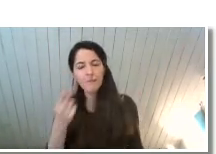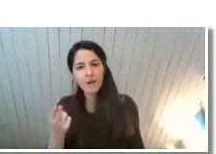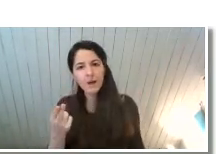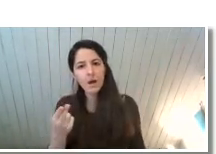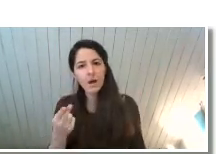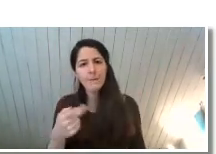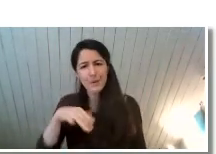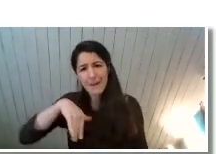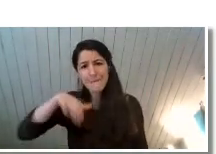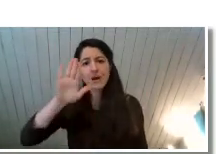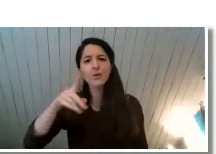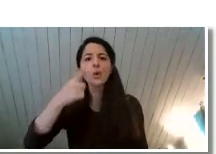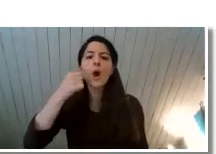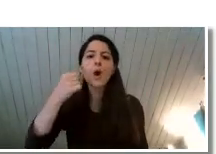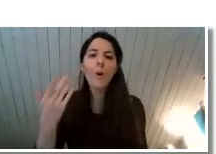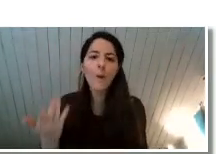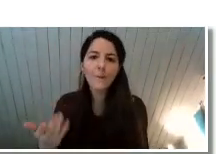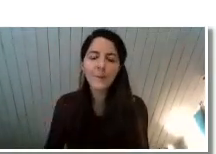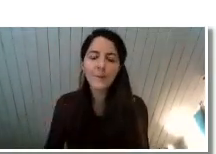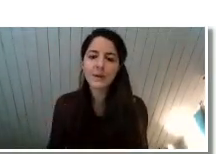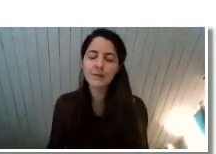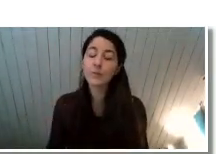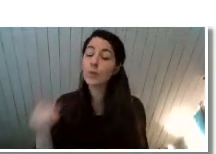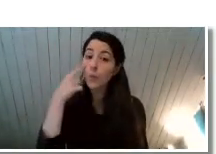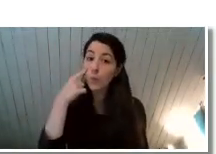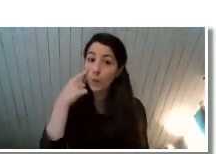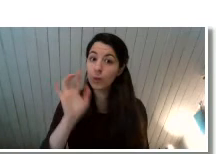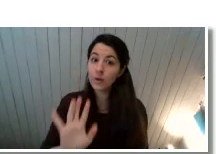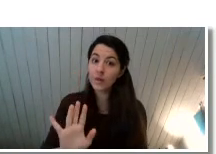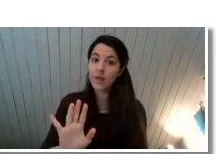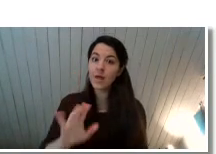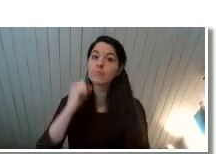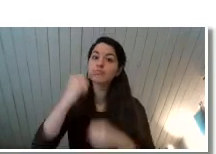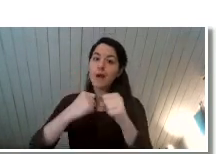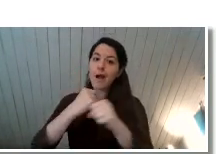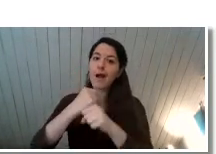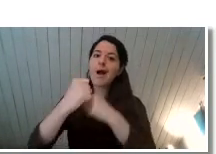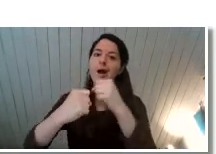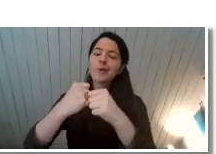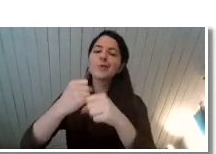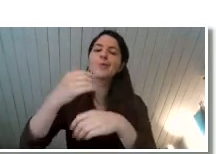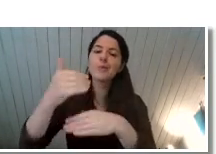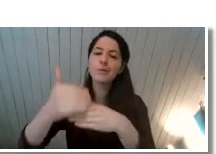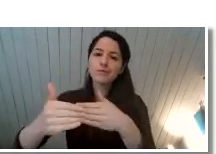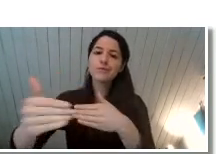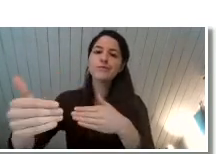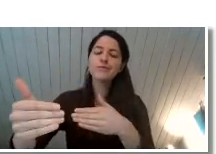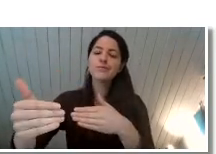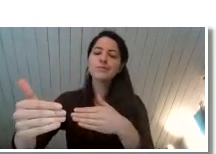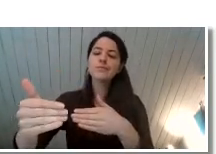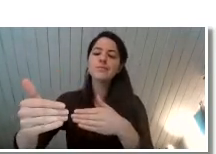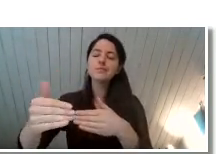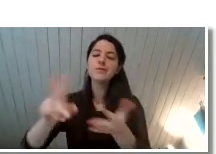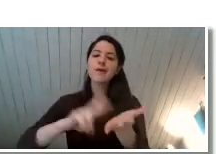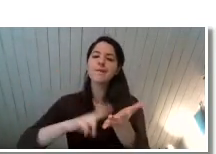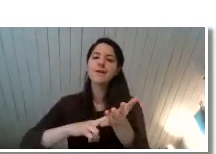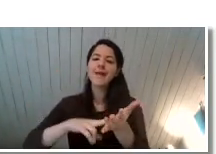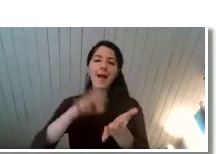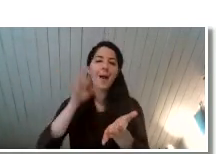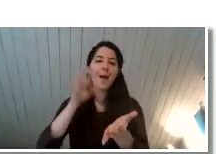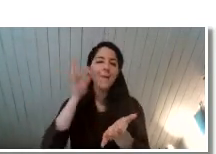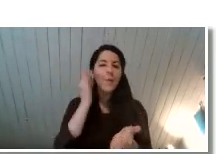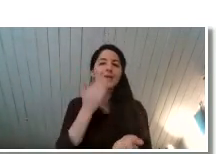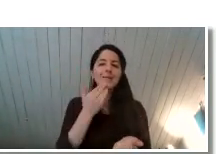Cuidado ahí, sí, porque conforme pasan los años se ve mayor cantidad de mujeres que también están